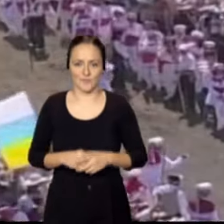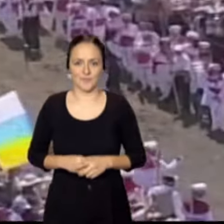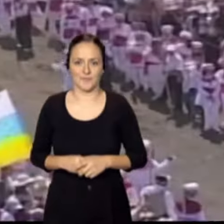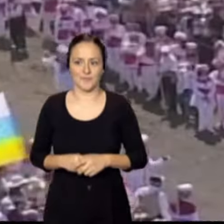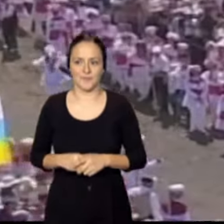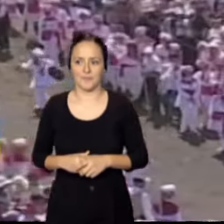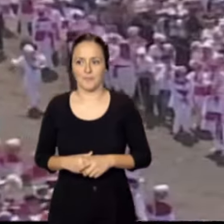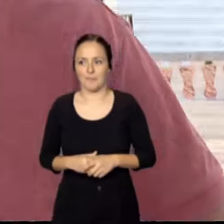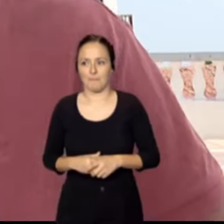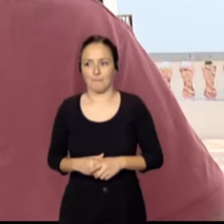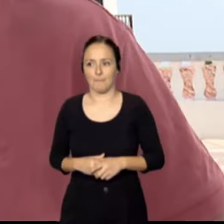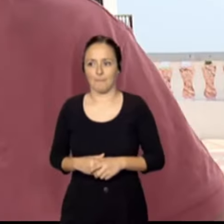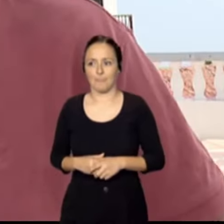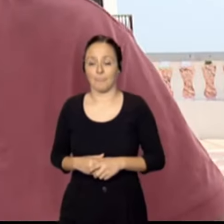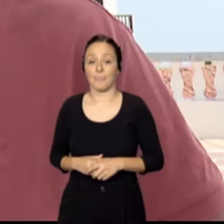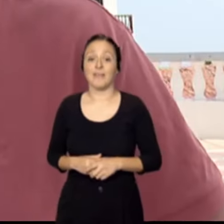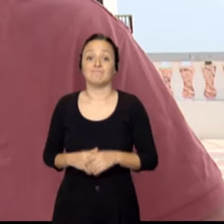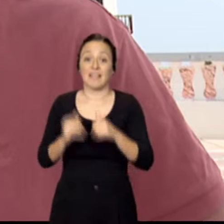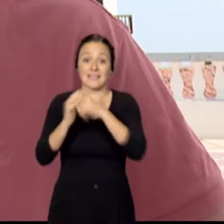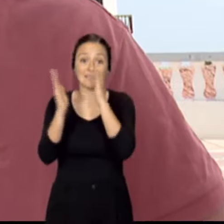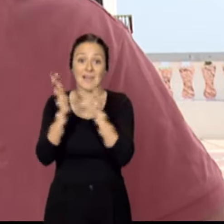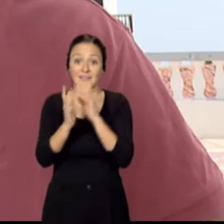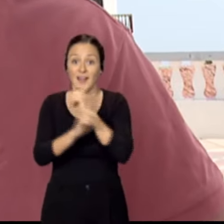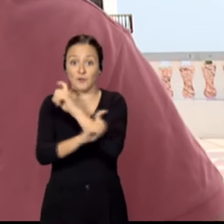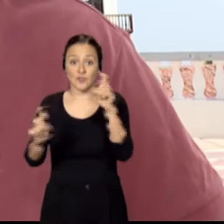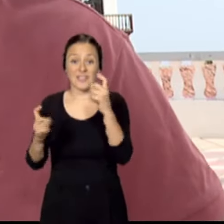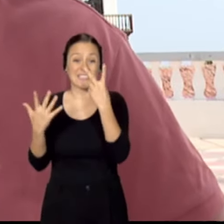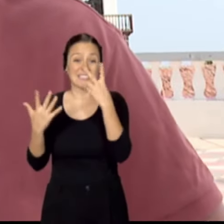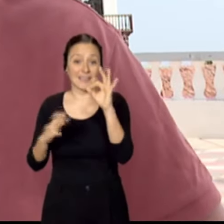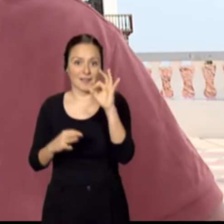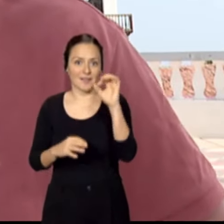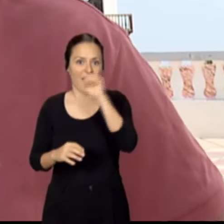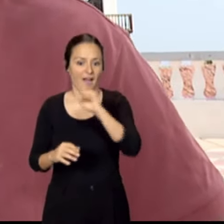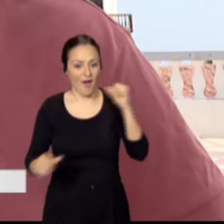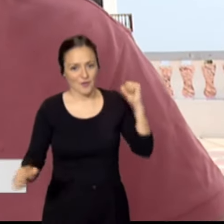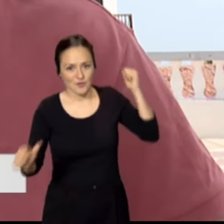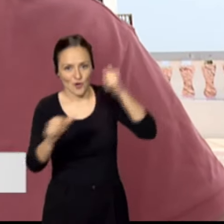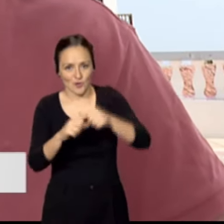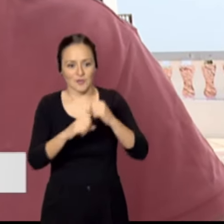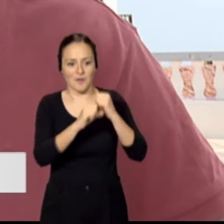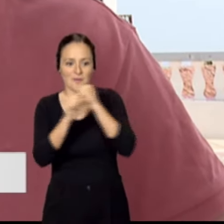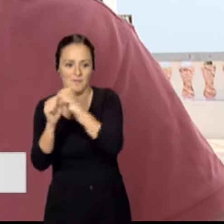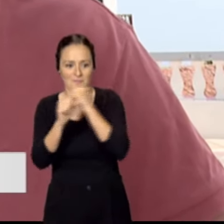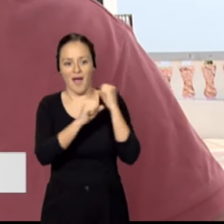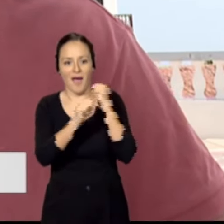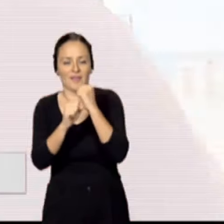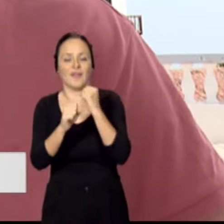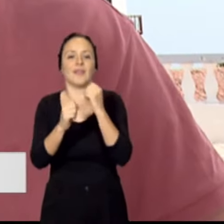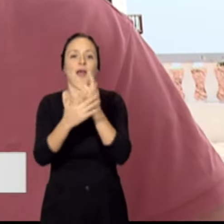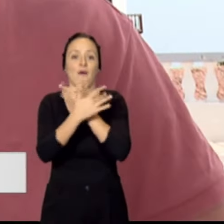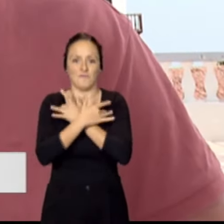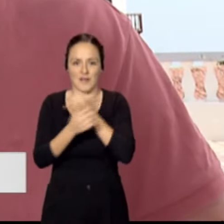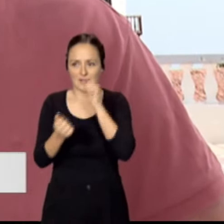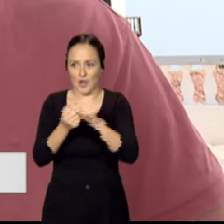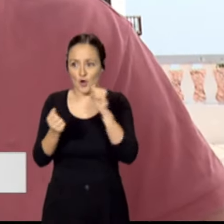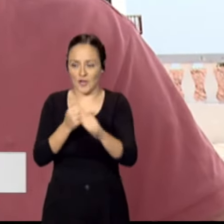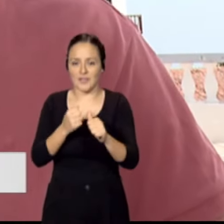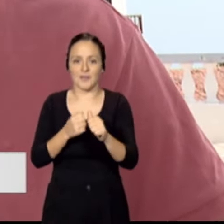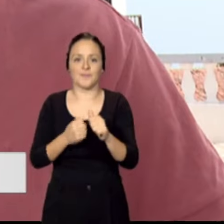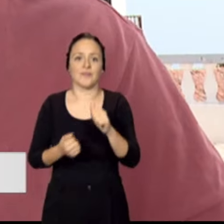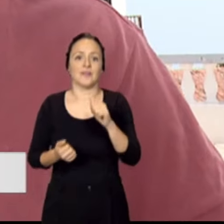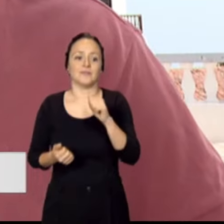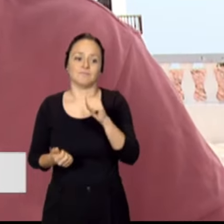3000 el cartel anunciador de la 70 bajad Virgen de los reyes que será el 5 de julio de 2025 hemos hecho unas